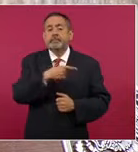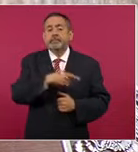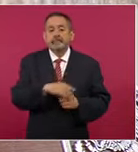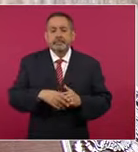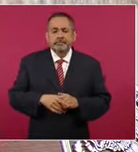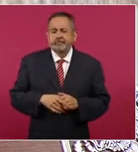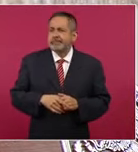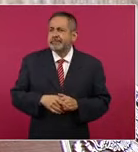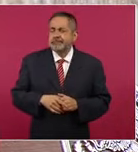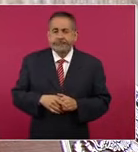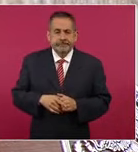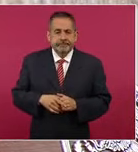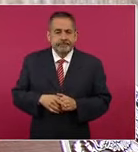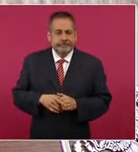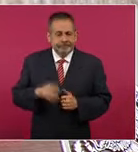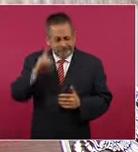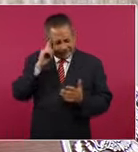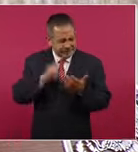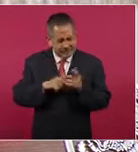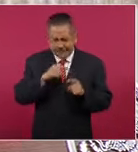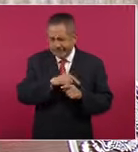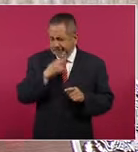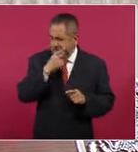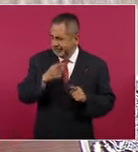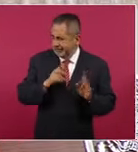no sé, creo que